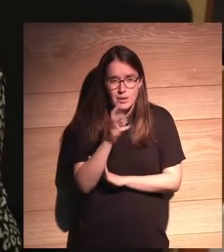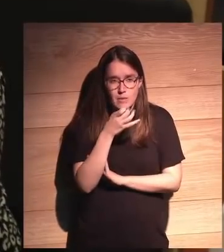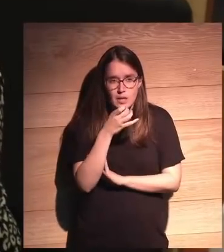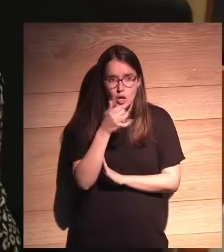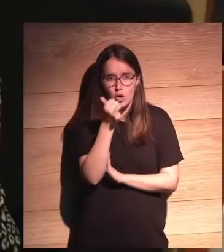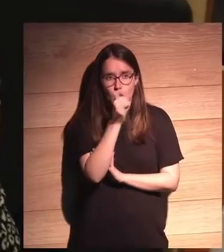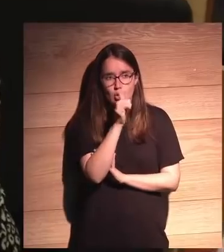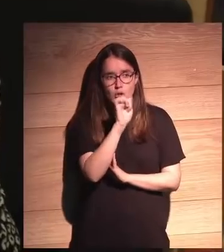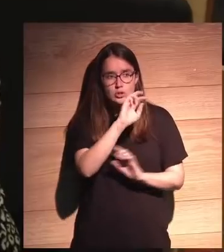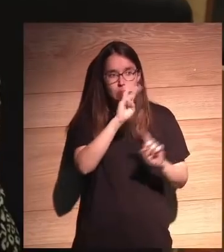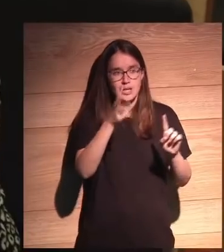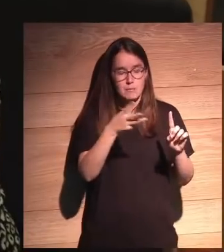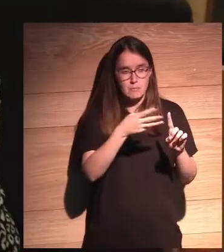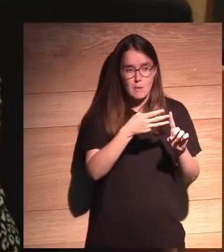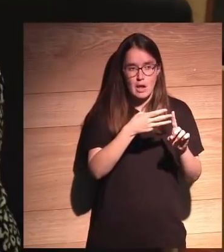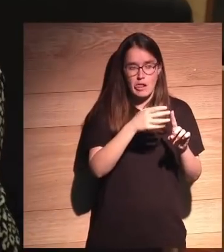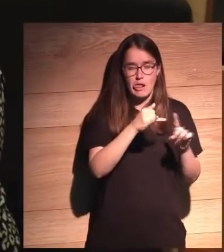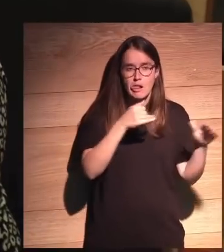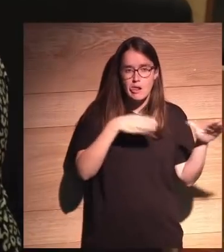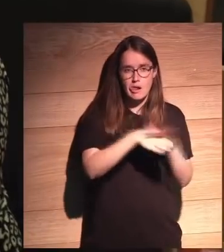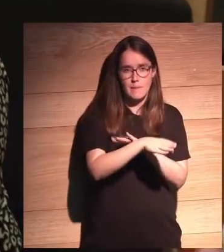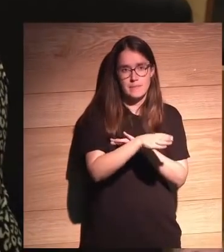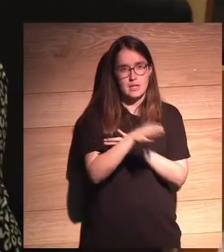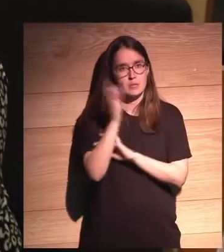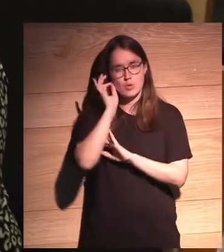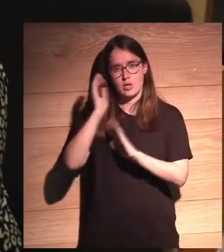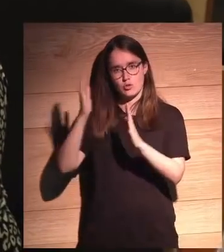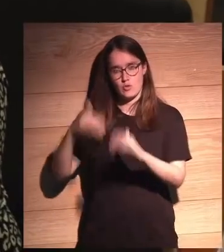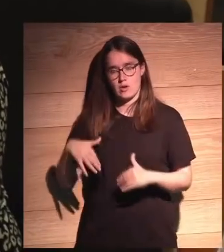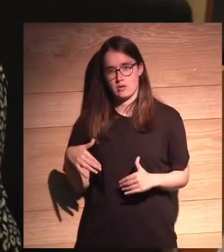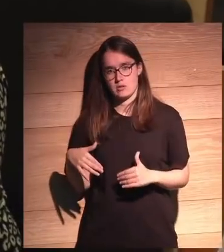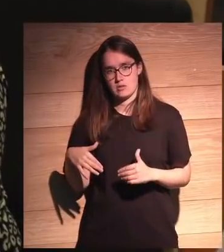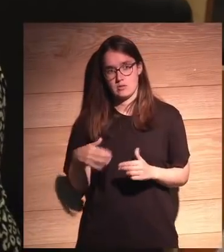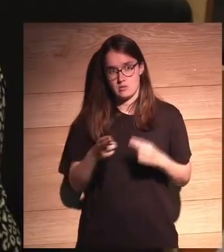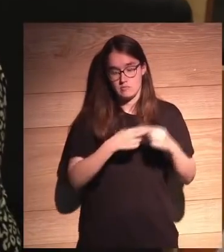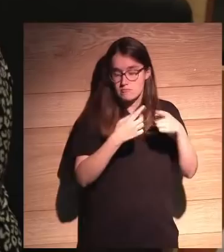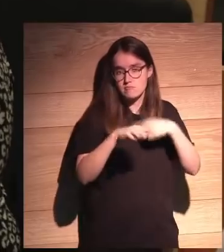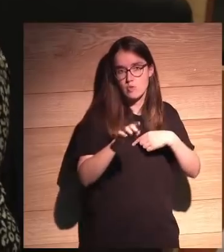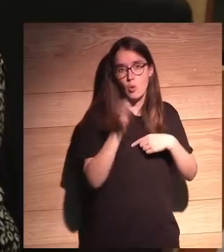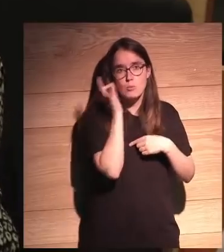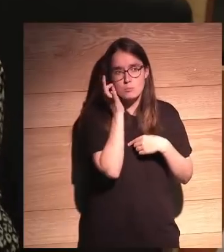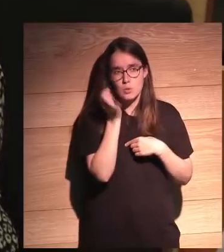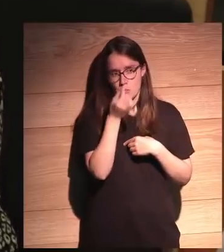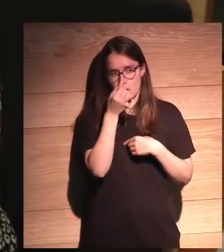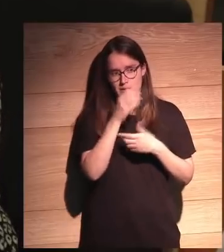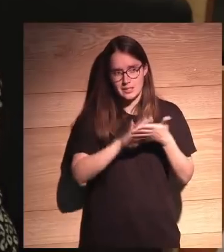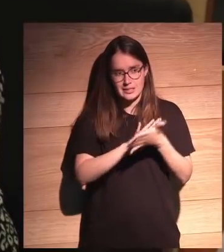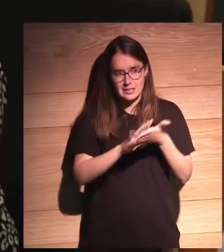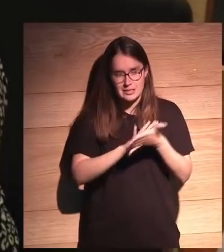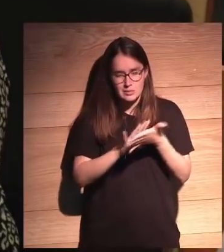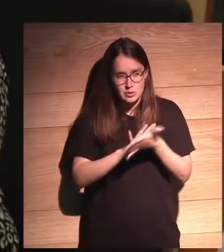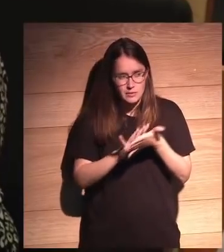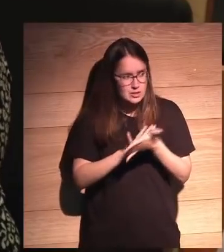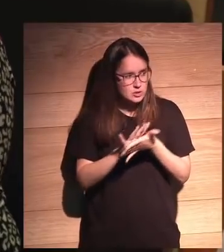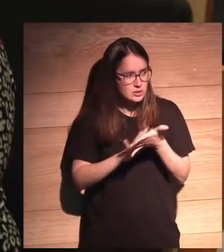suelen tener página abierta, ya tienen un artículo, y las mujeres no, o muy pocas de las mujeres. Estamos hablando ya del